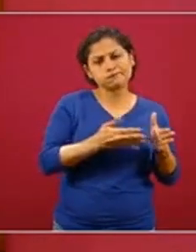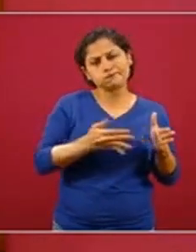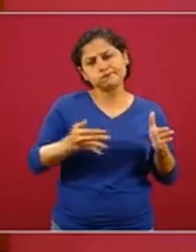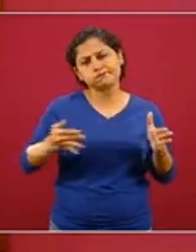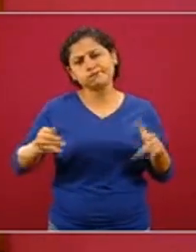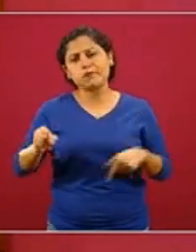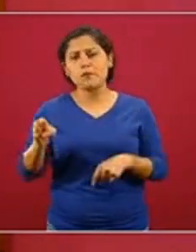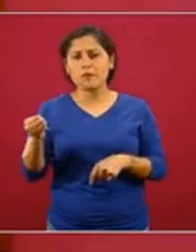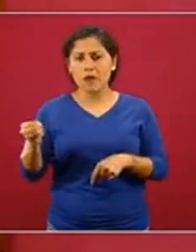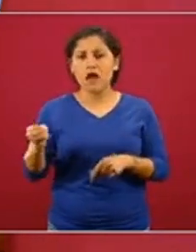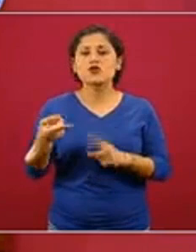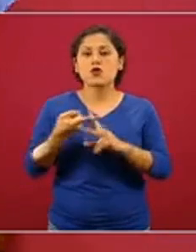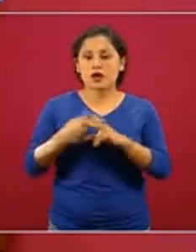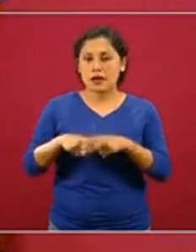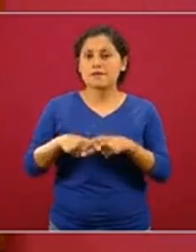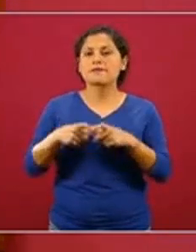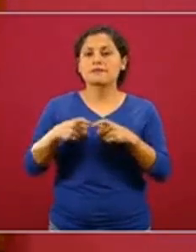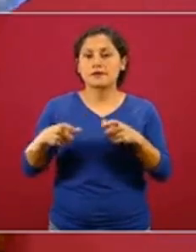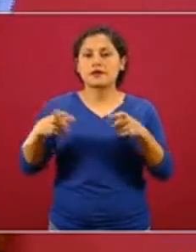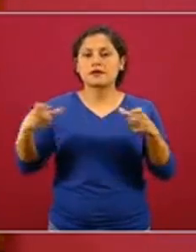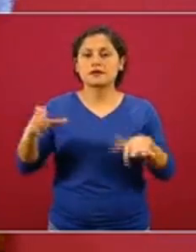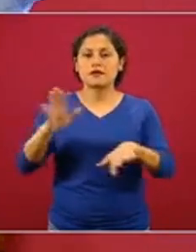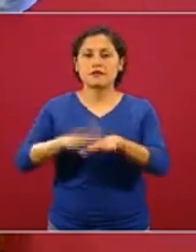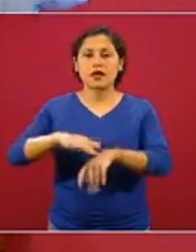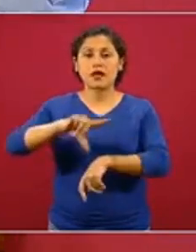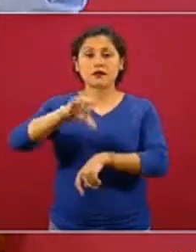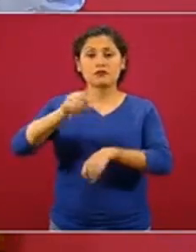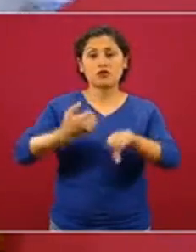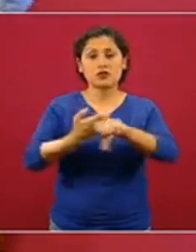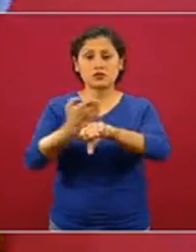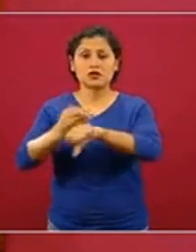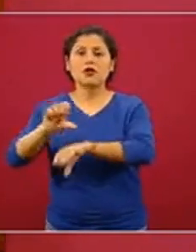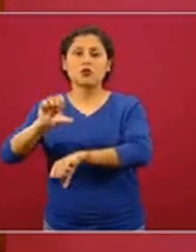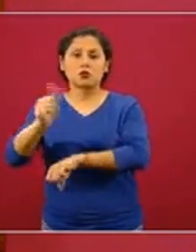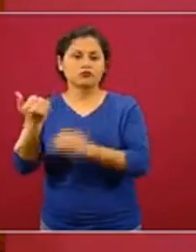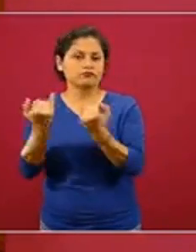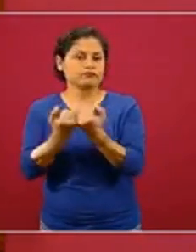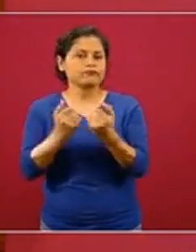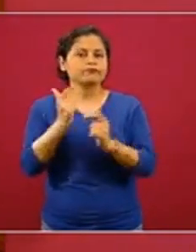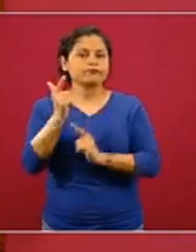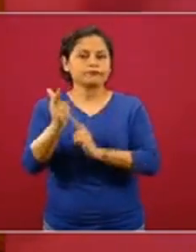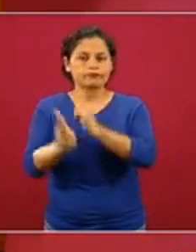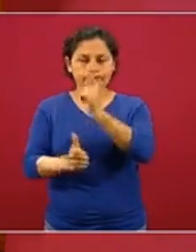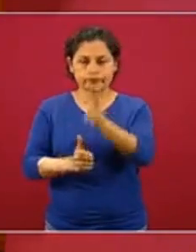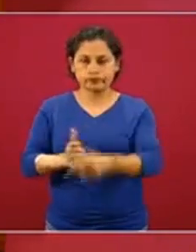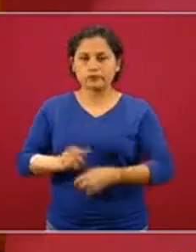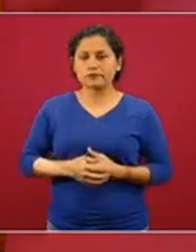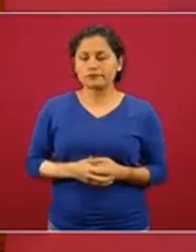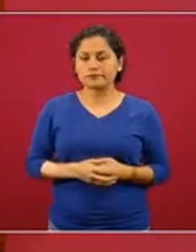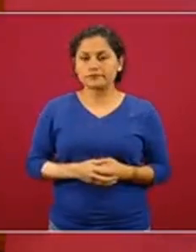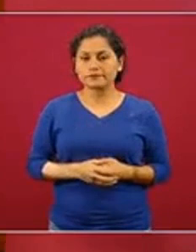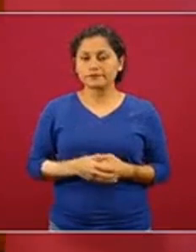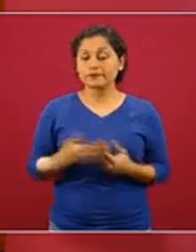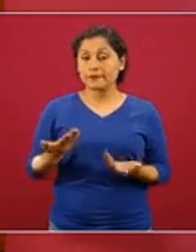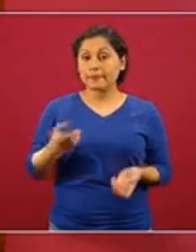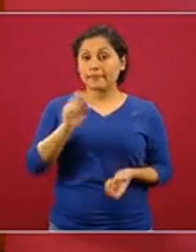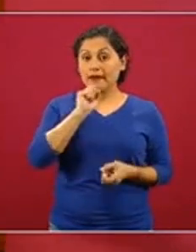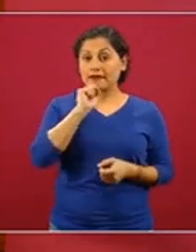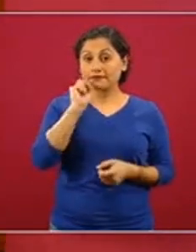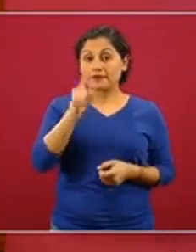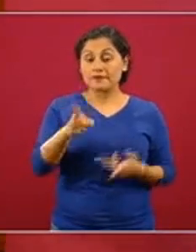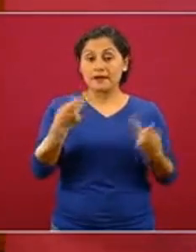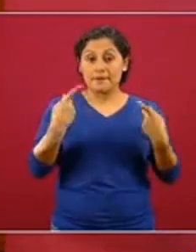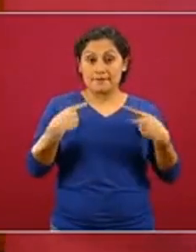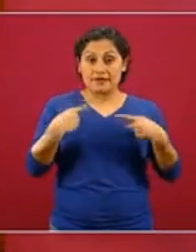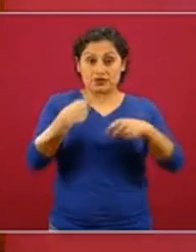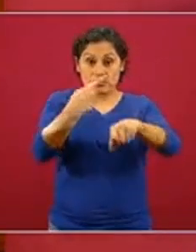y posteriormente los demás estados que lo han ido presentando. Además, la cantidad de personas enfermas en el